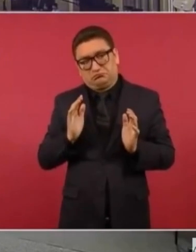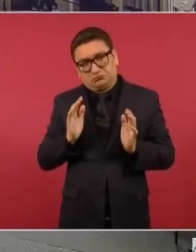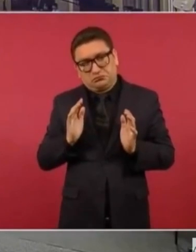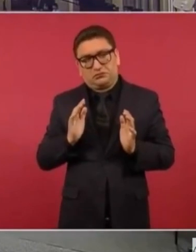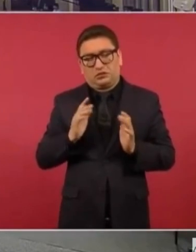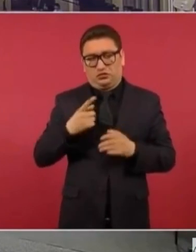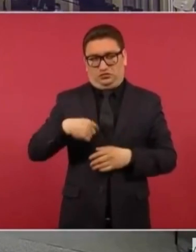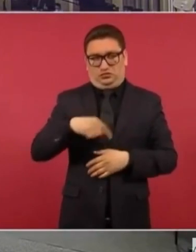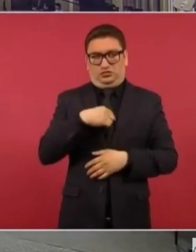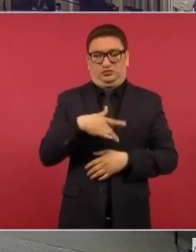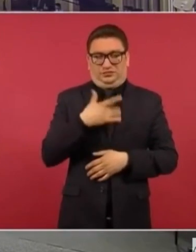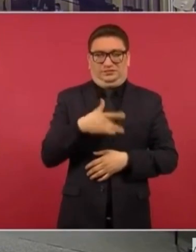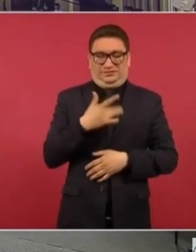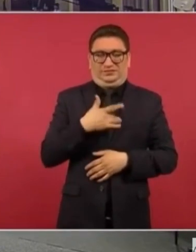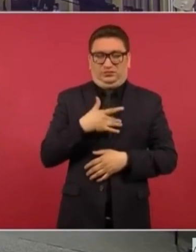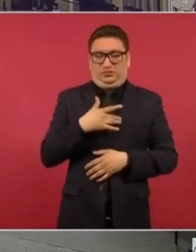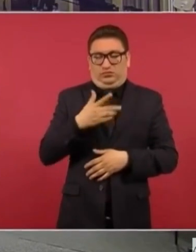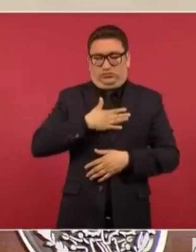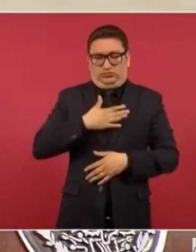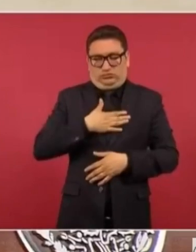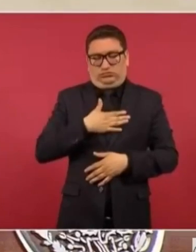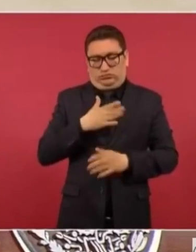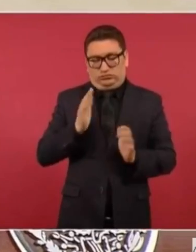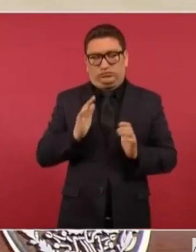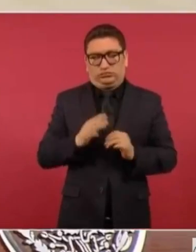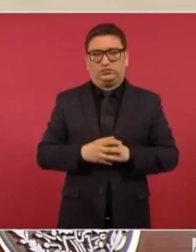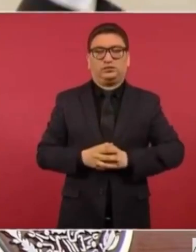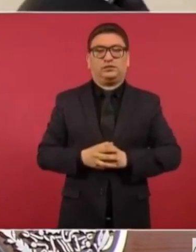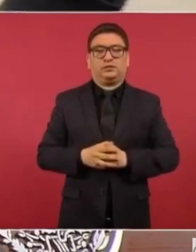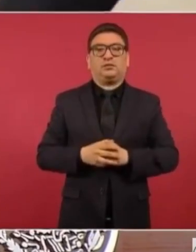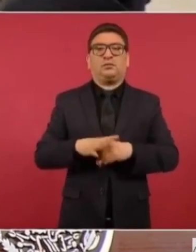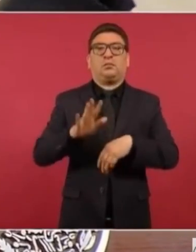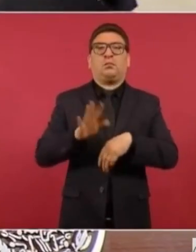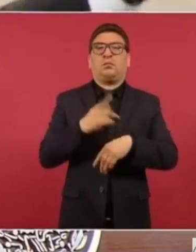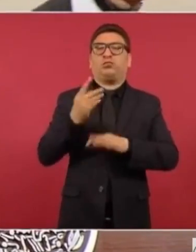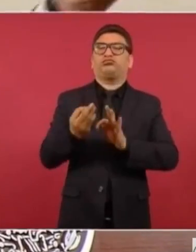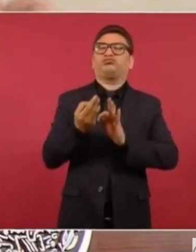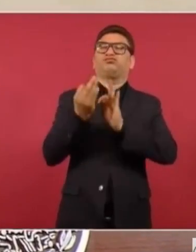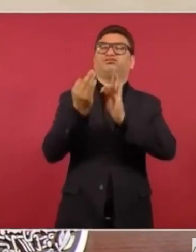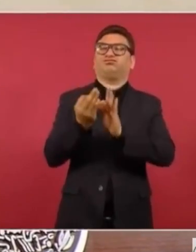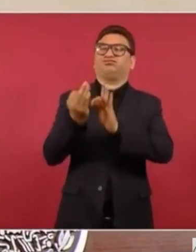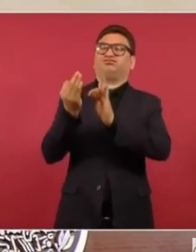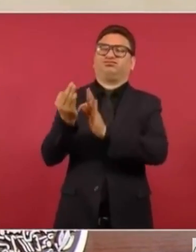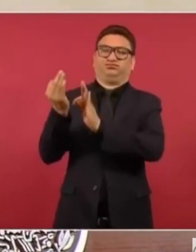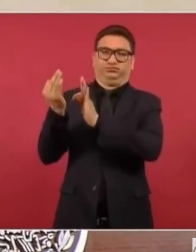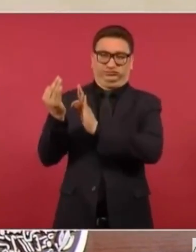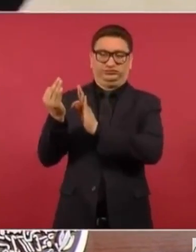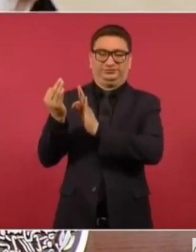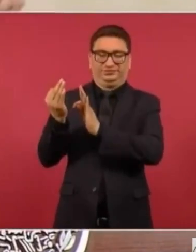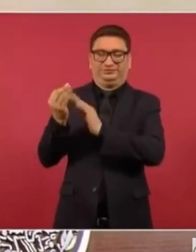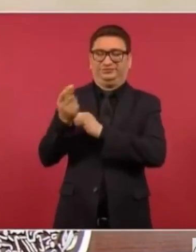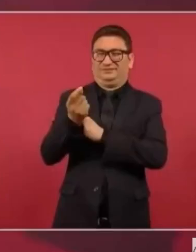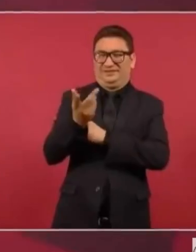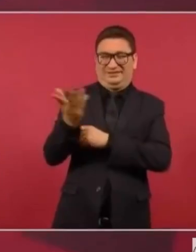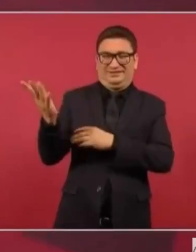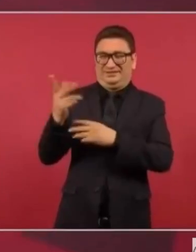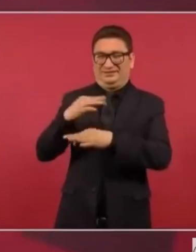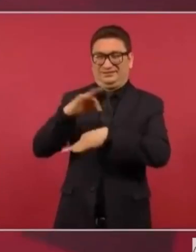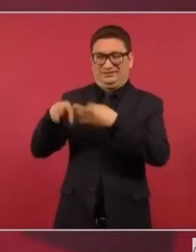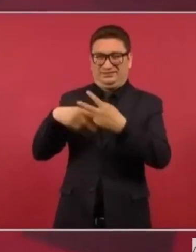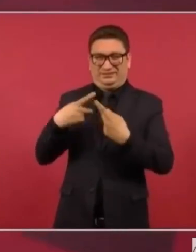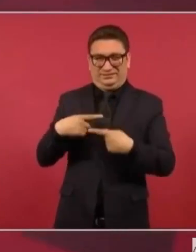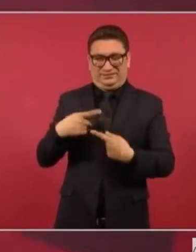para nosotros, en mi caso, pues, enfrentar a esta gente